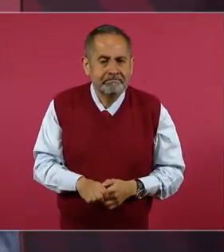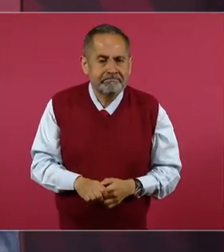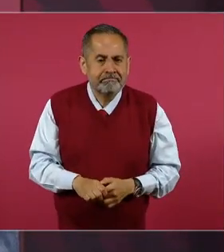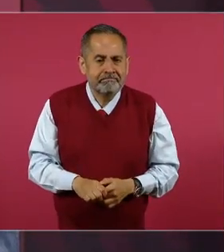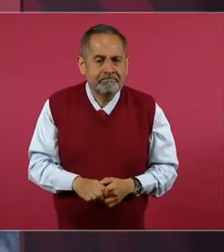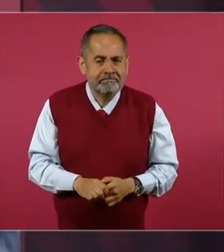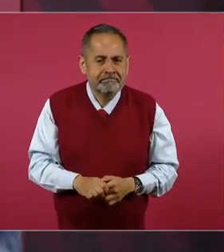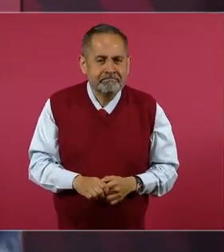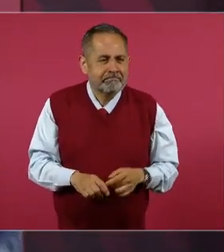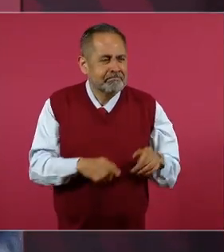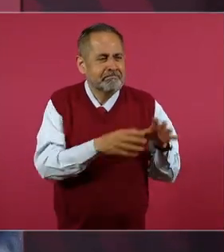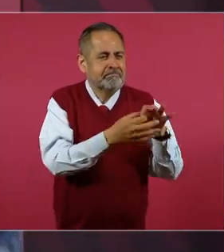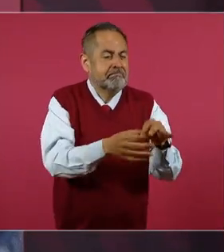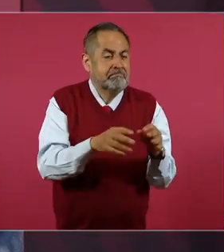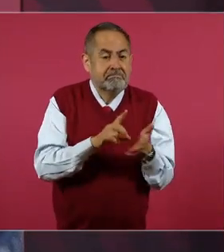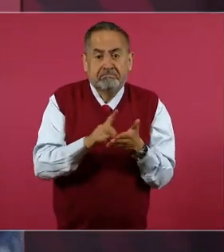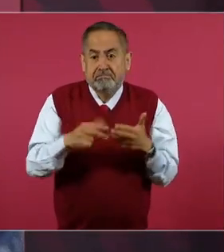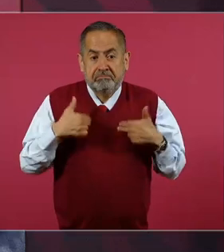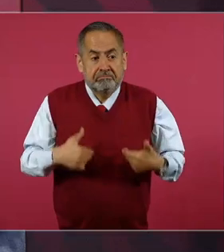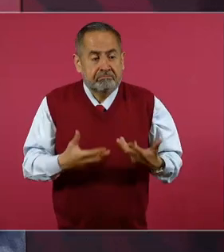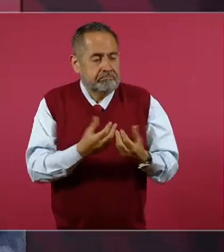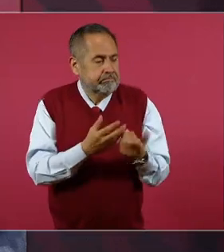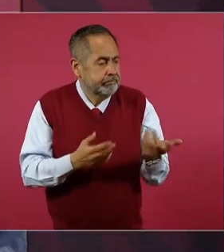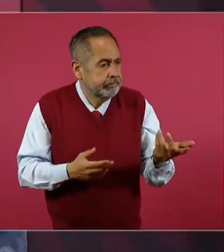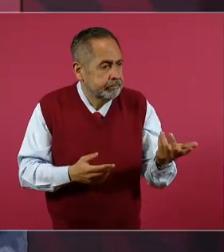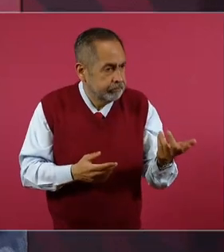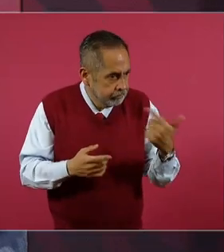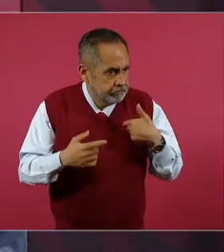organizaciones de derechos humanos y demás.